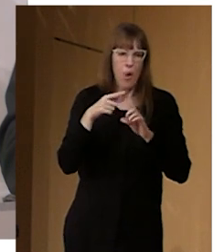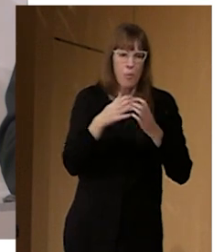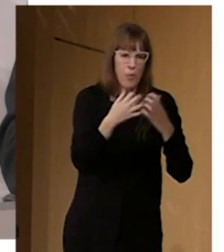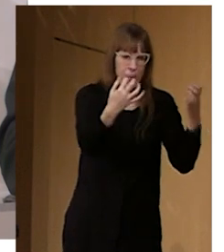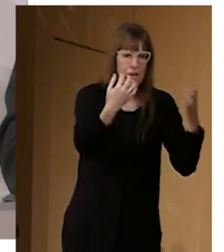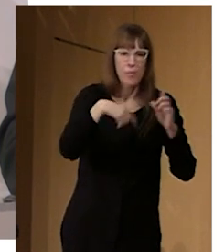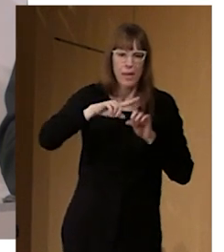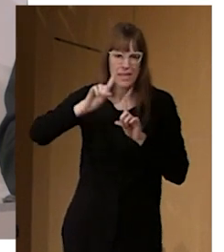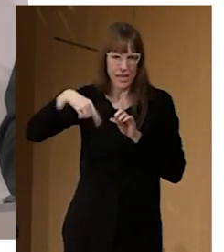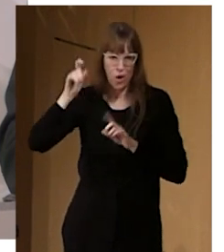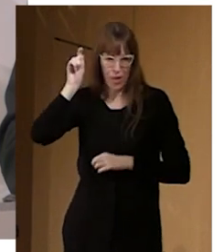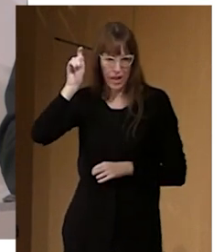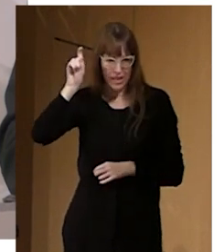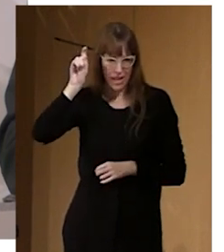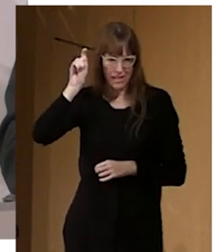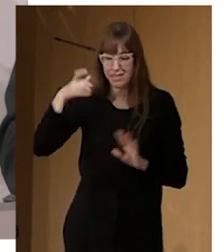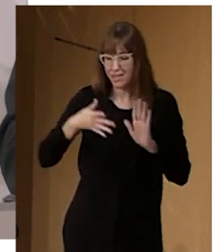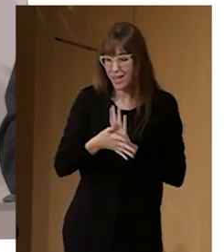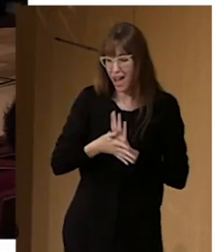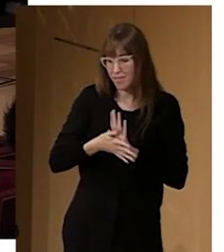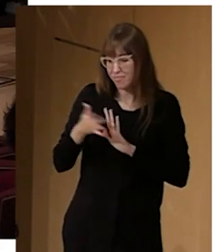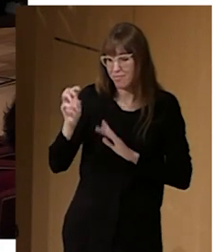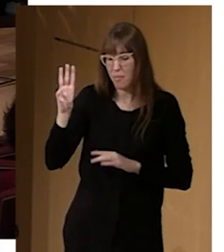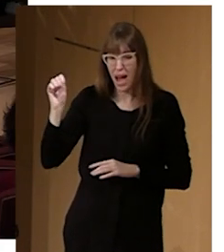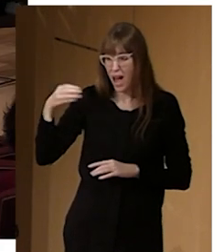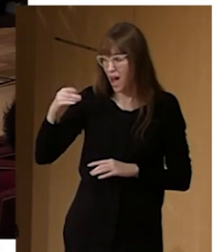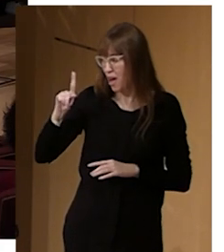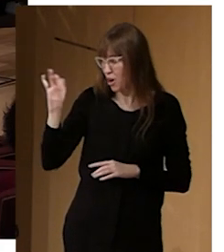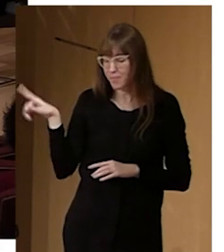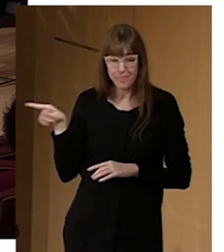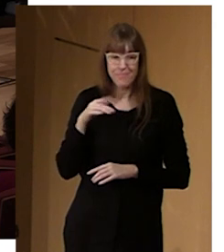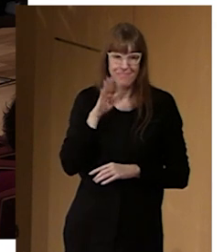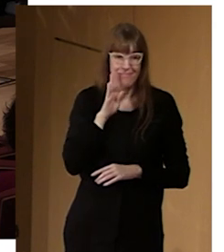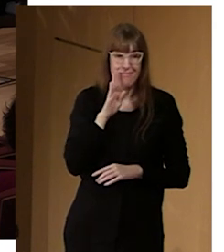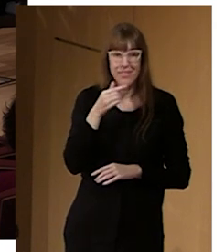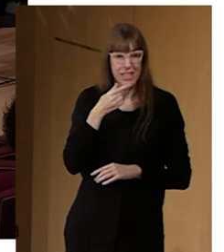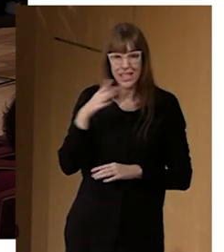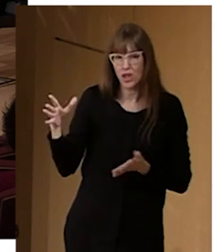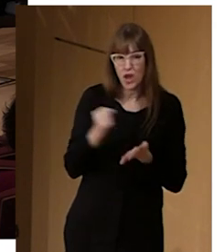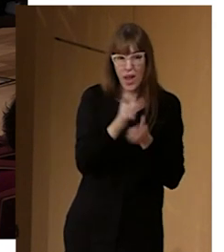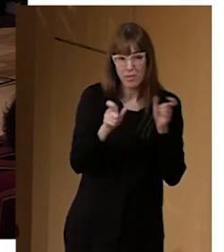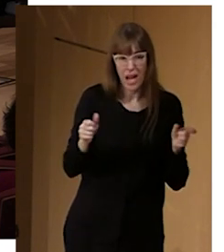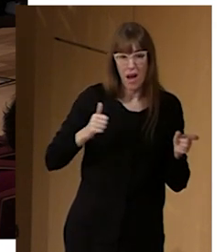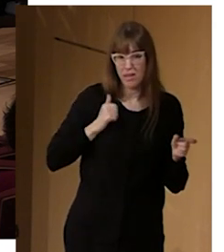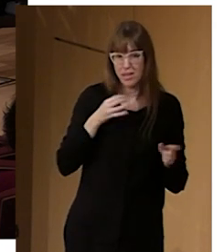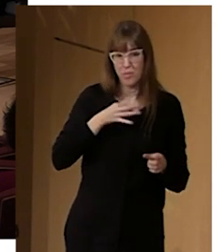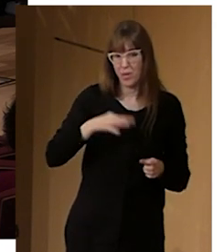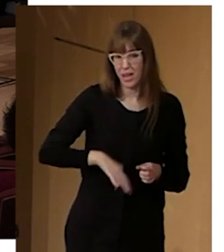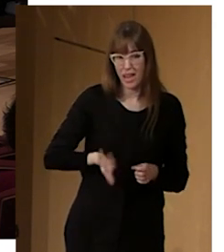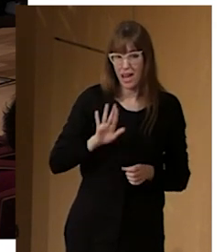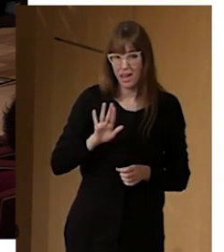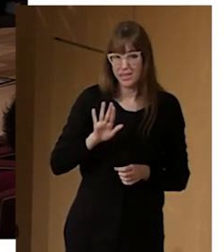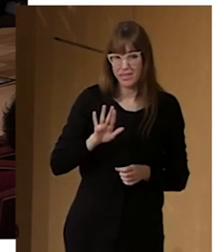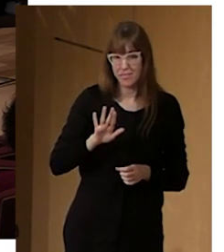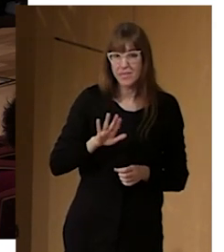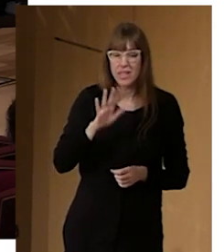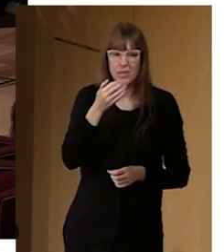antes Pablo todo el mundo aprovecha y Parece ser que están teniendo una acogida importante que se traduce también un poco en abonados y